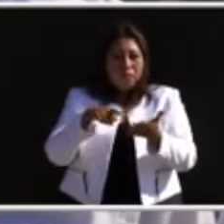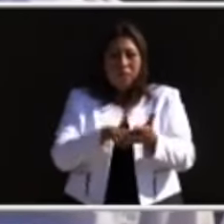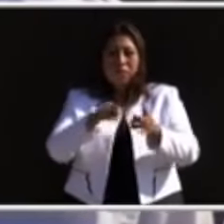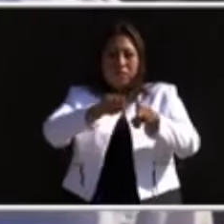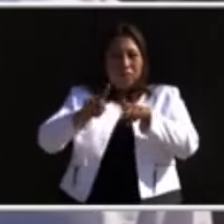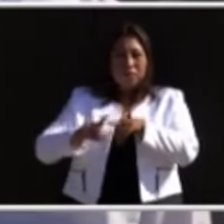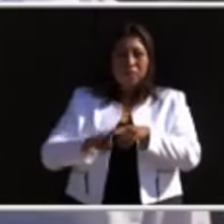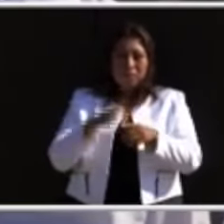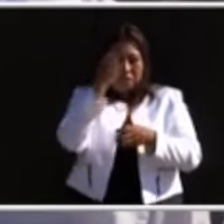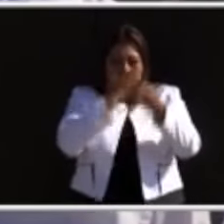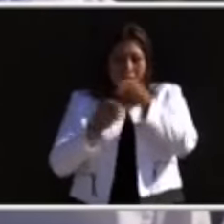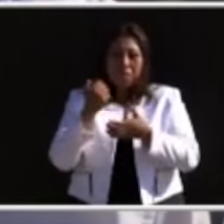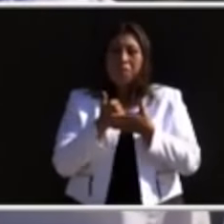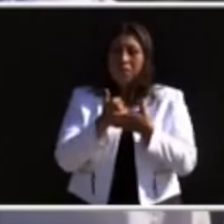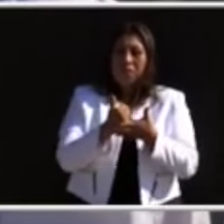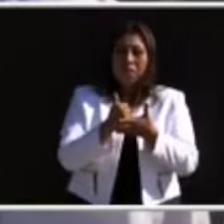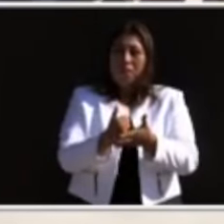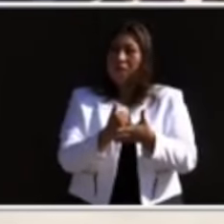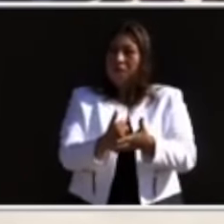de la Universidad Veracruzana.